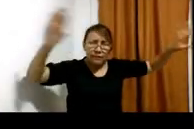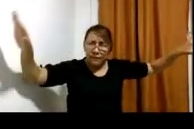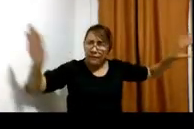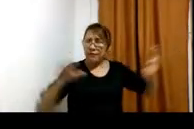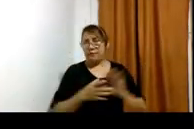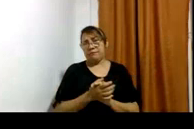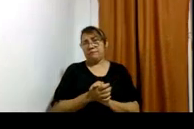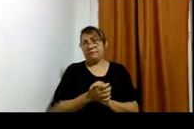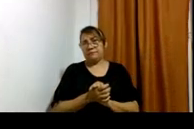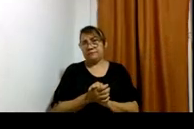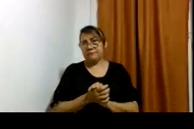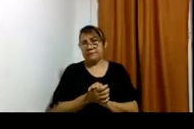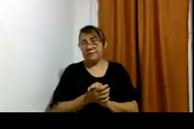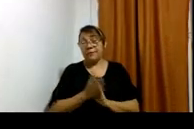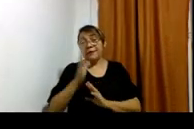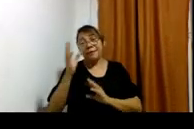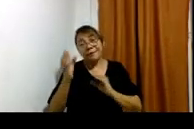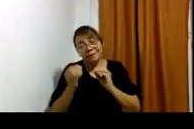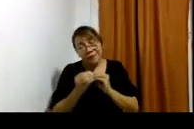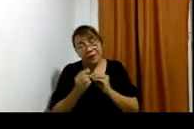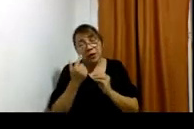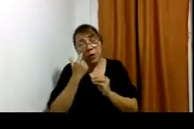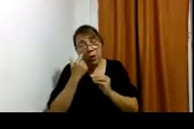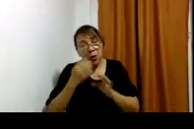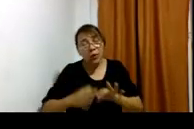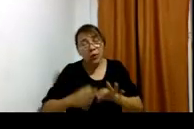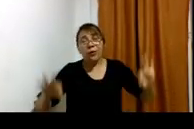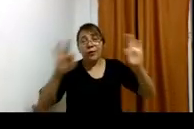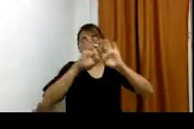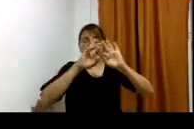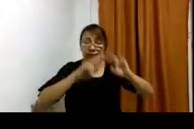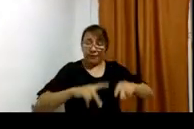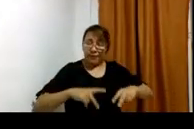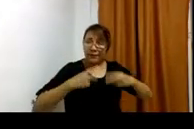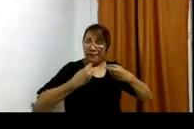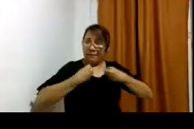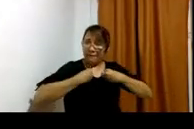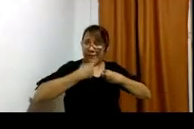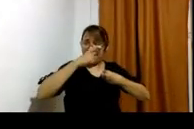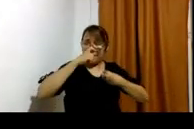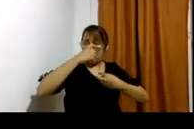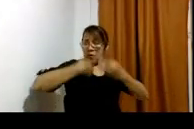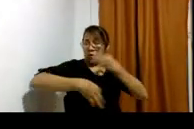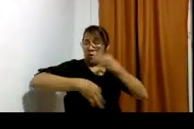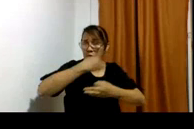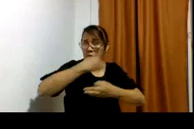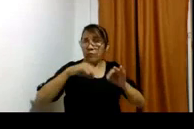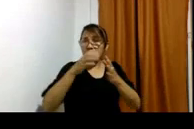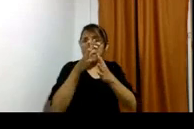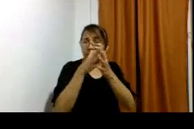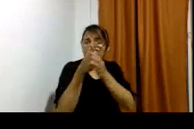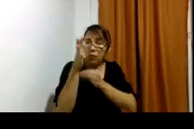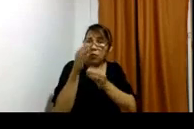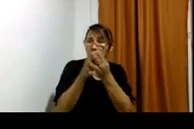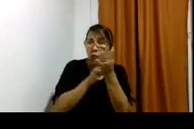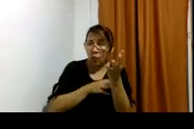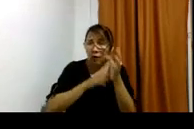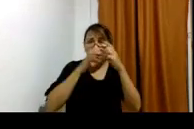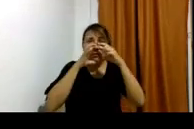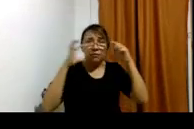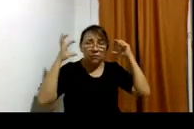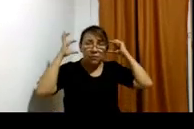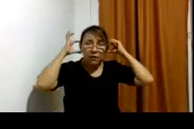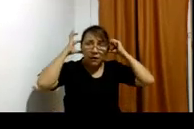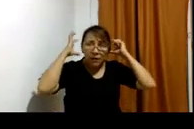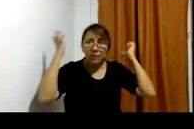Atender sin bioseguridad, ojo, es muy importante tener medidas de bioseguridad como protección con guantes, protección con tapabocas,